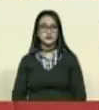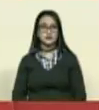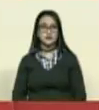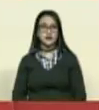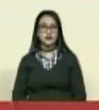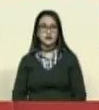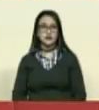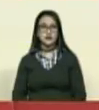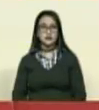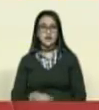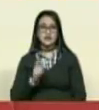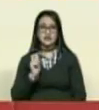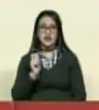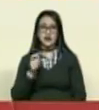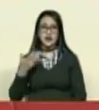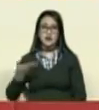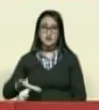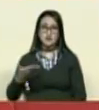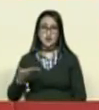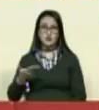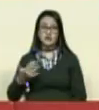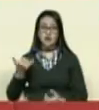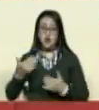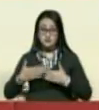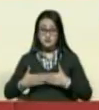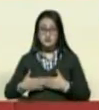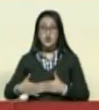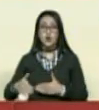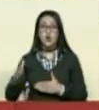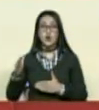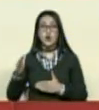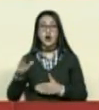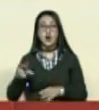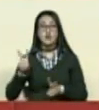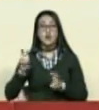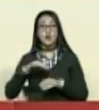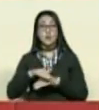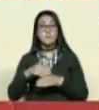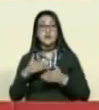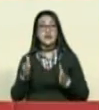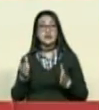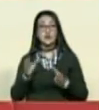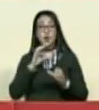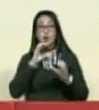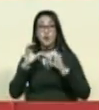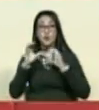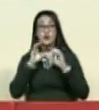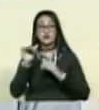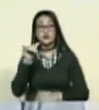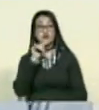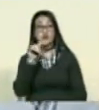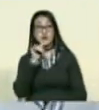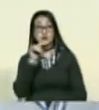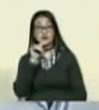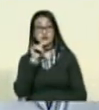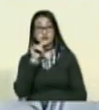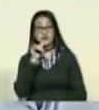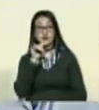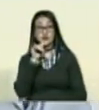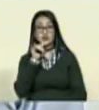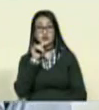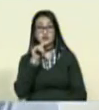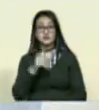una tarea primordial, así que a partir de hoy es el nuevo ministro de Comunicación e Información de la